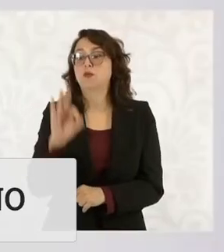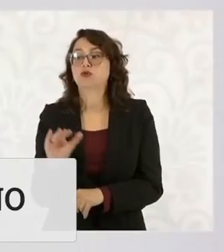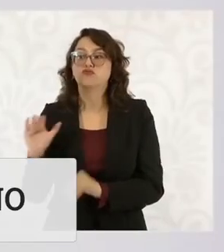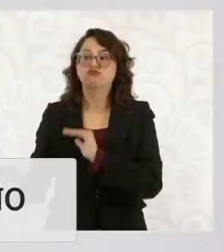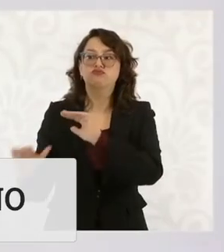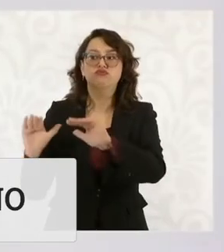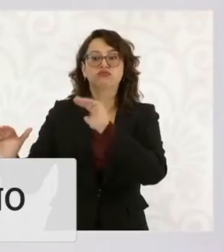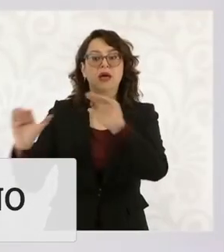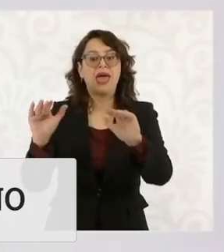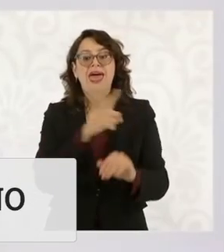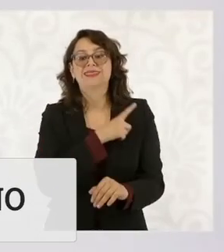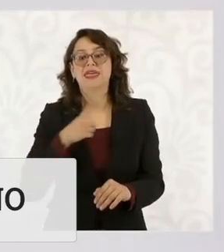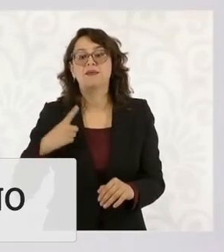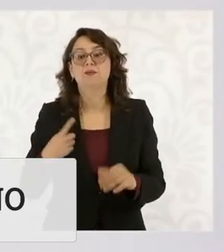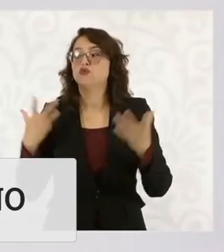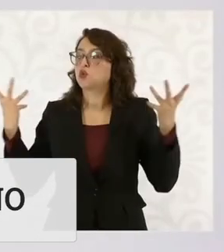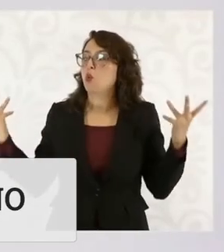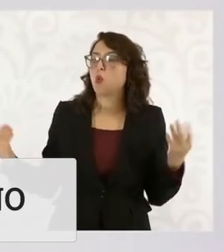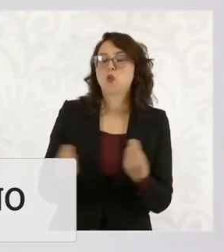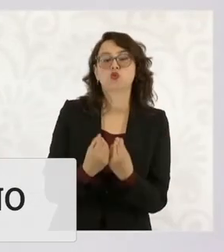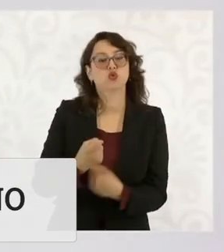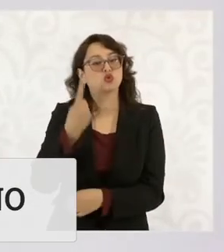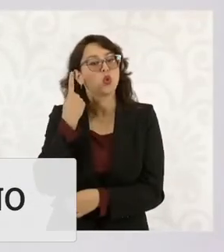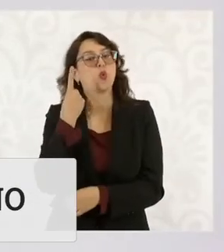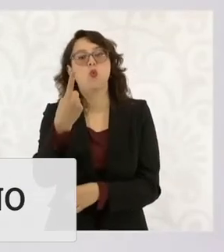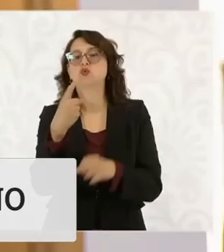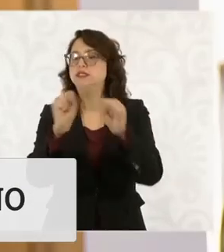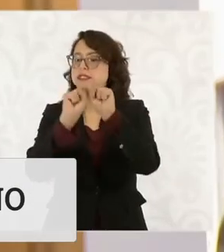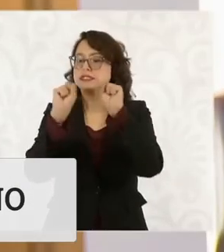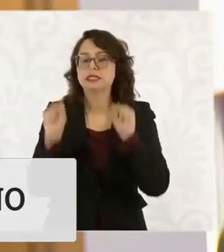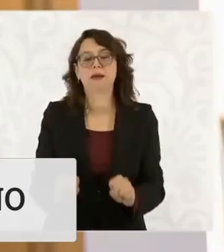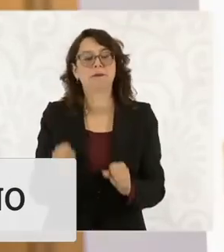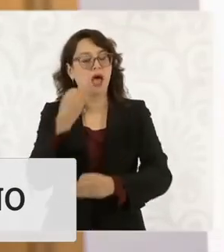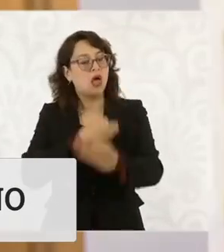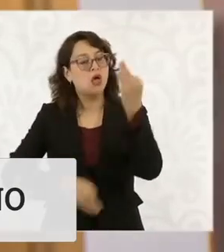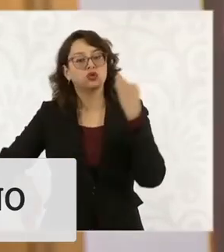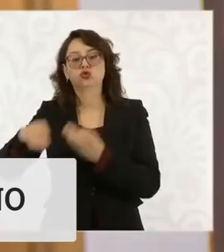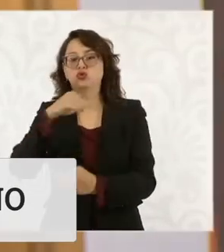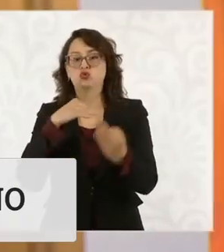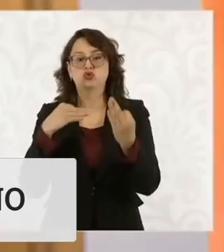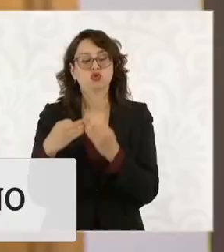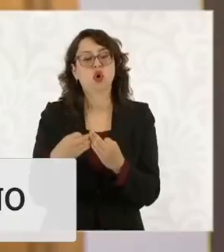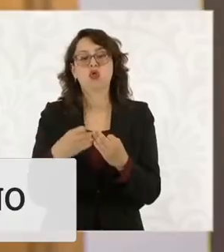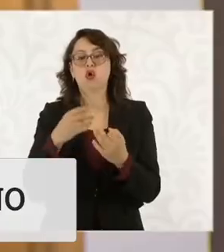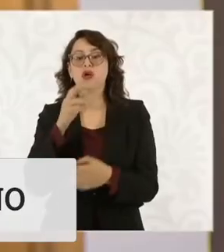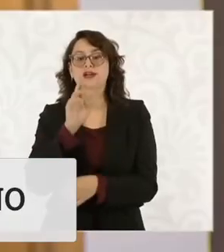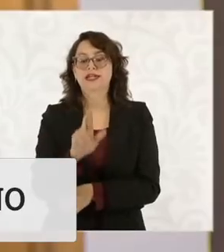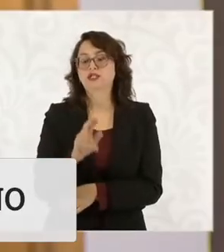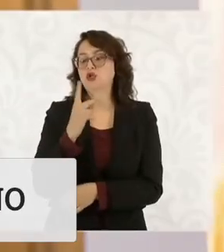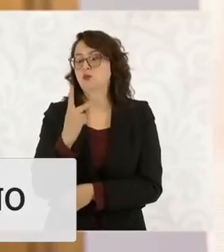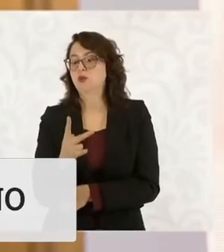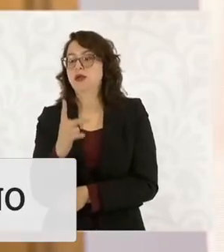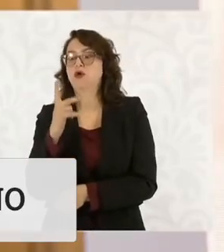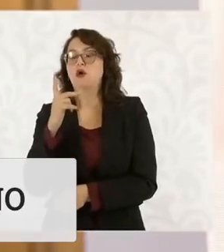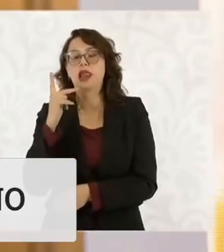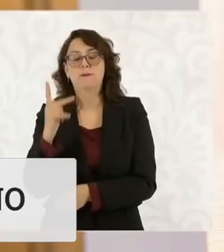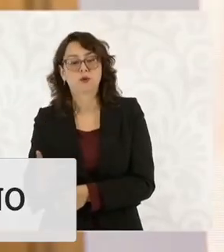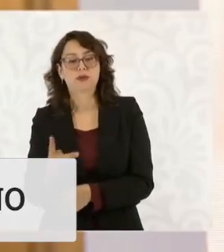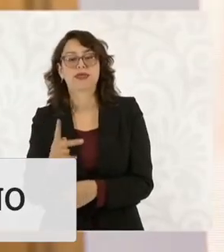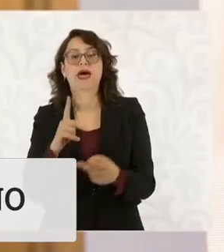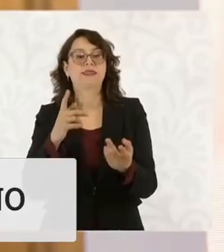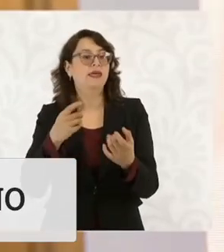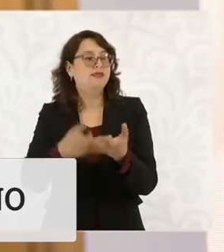un modelo único de simplificación y digitalización del registro público de la propiedad y trámites